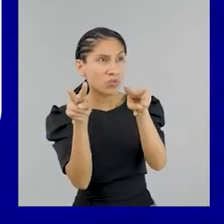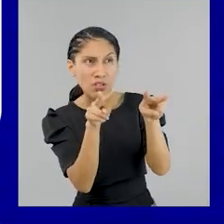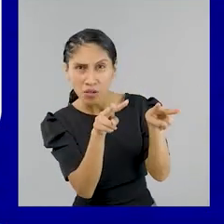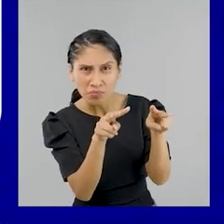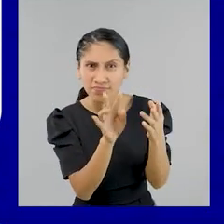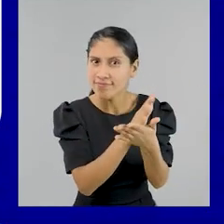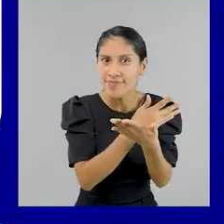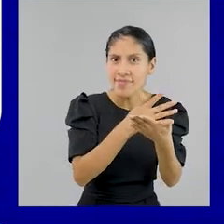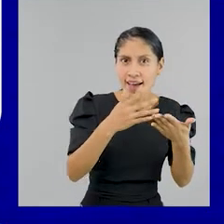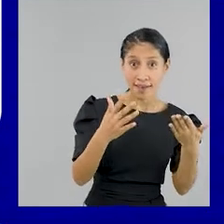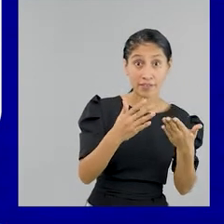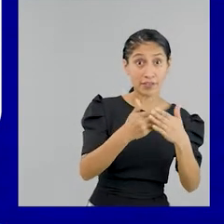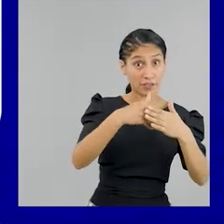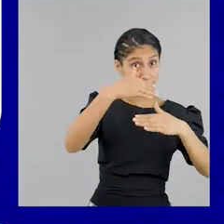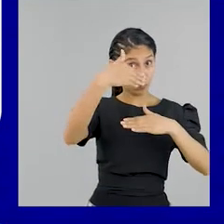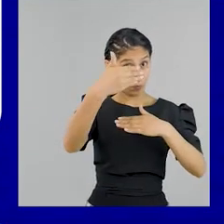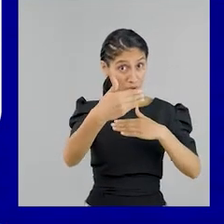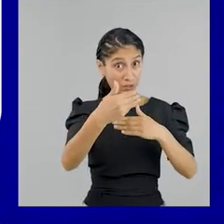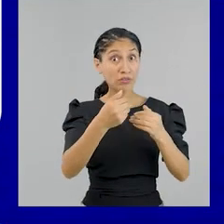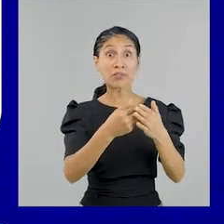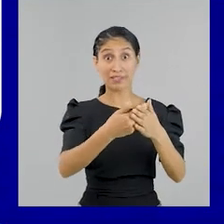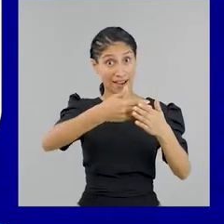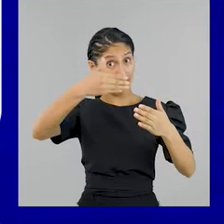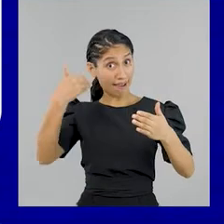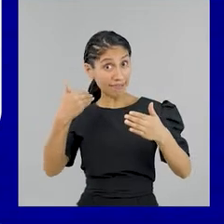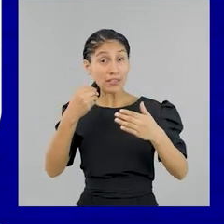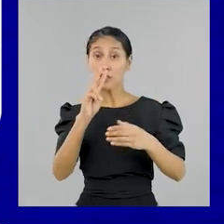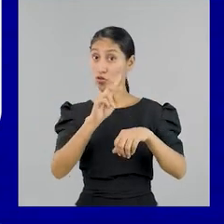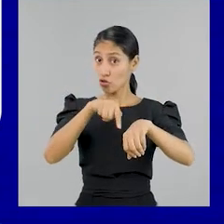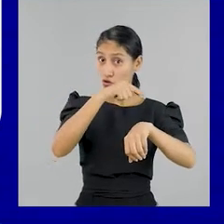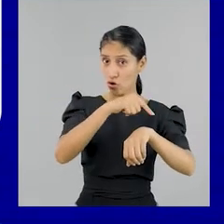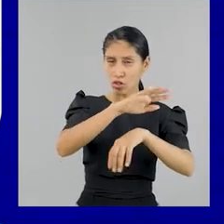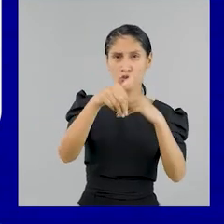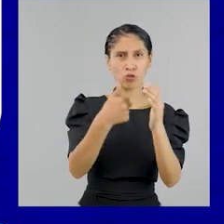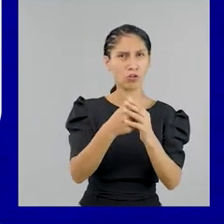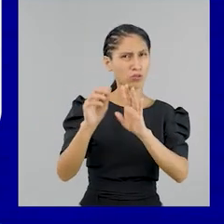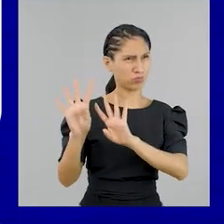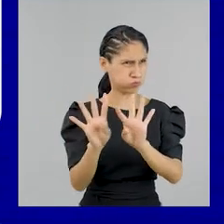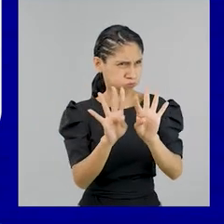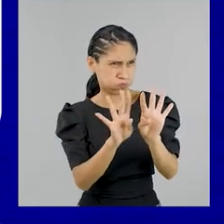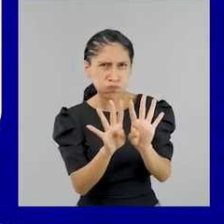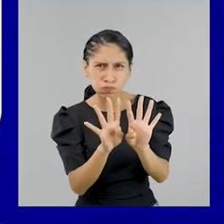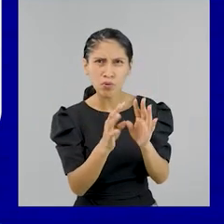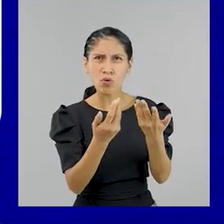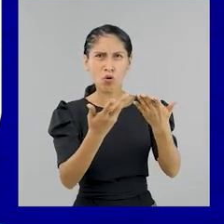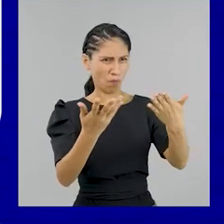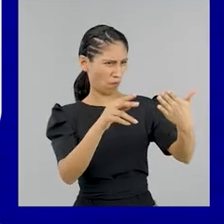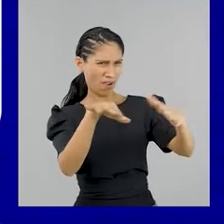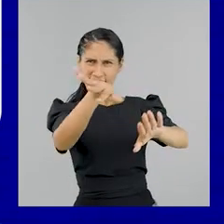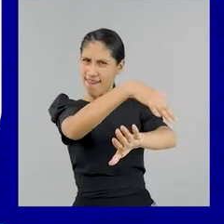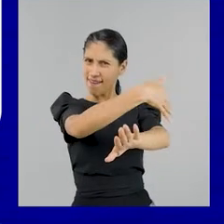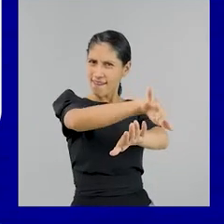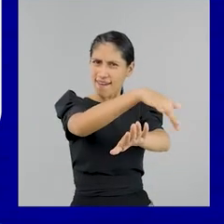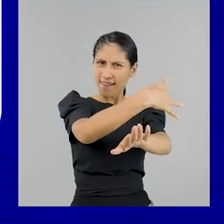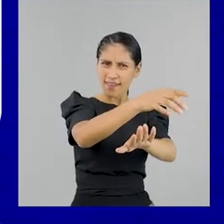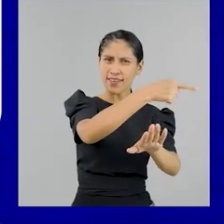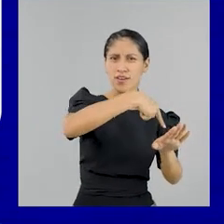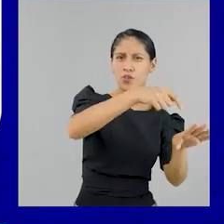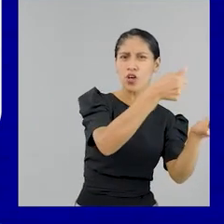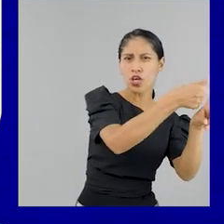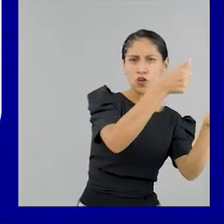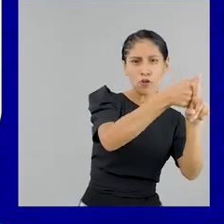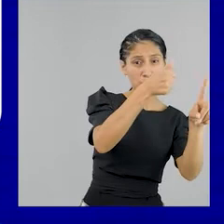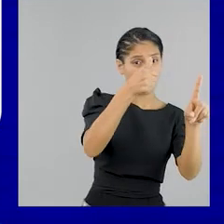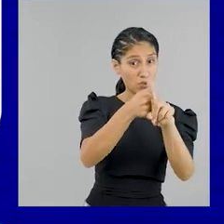el escenario con arrobo. Hace 2 horas, todos hacían un ensayo general de histeria de bajo voltaje allá en la calle